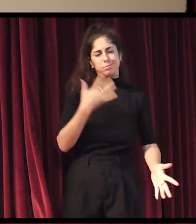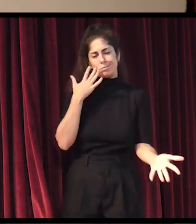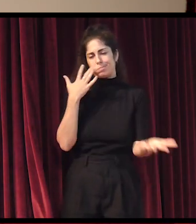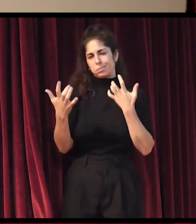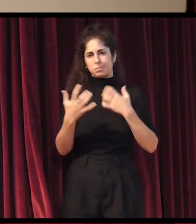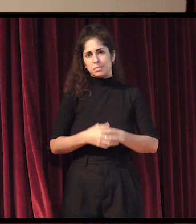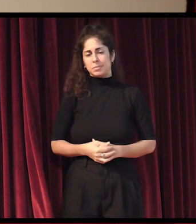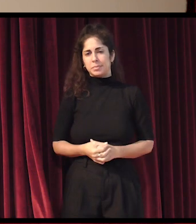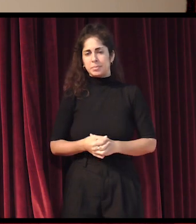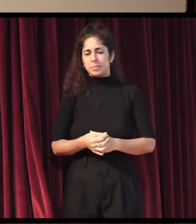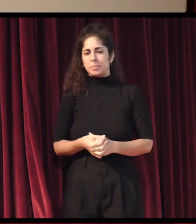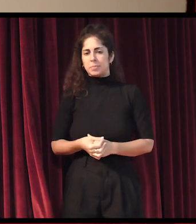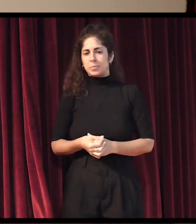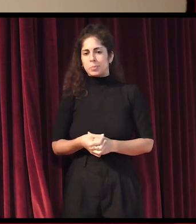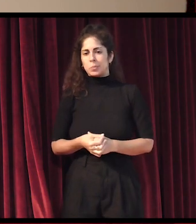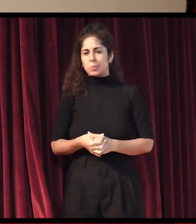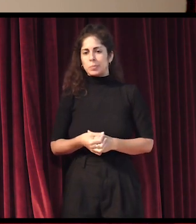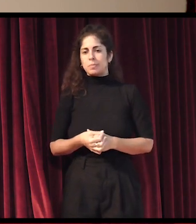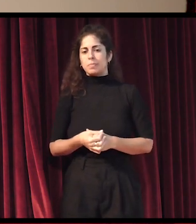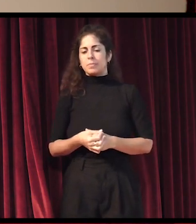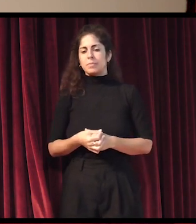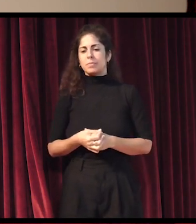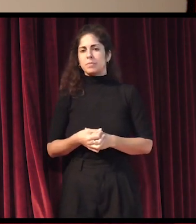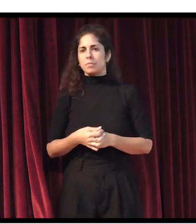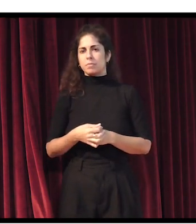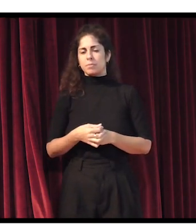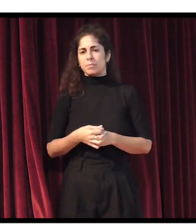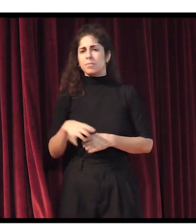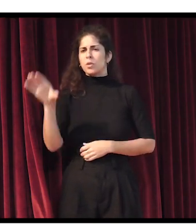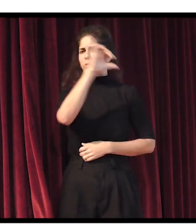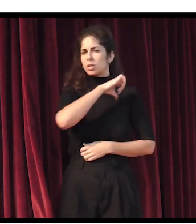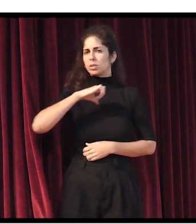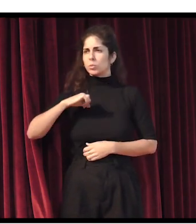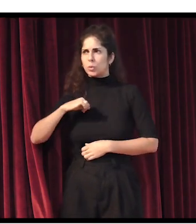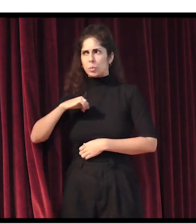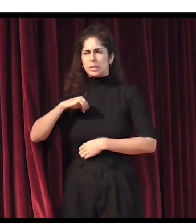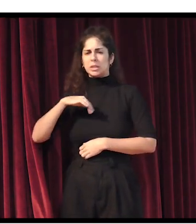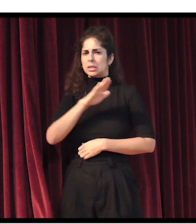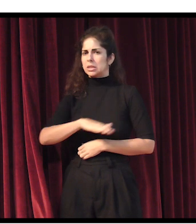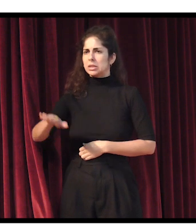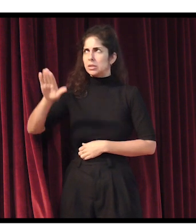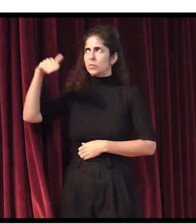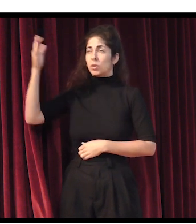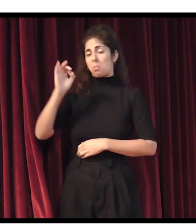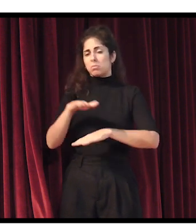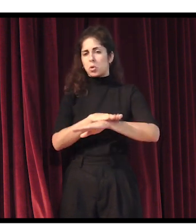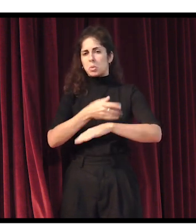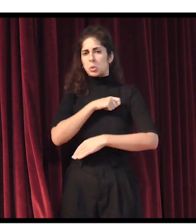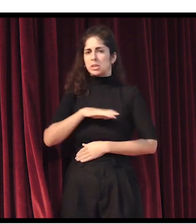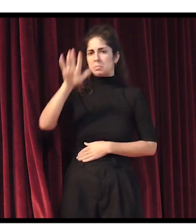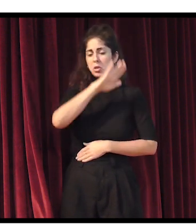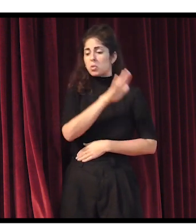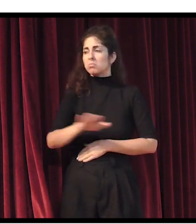¿De qué manera se produce, ¿no?, la integración por parte de las comunidades autónomas o del Estado español, en este caso de la